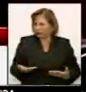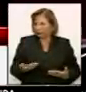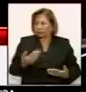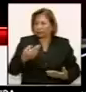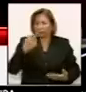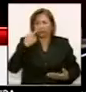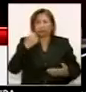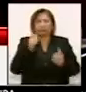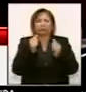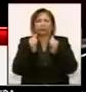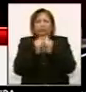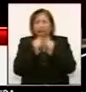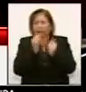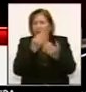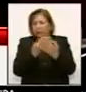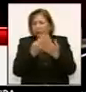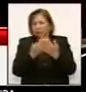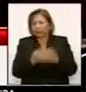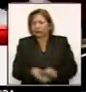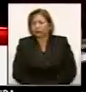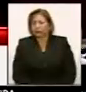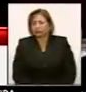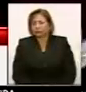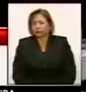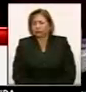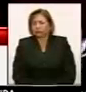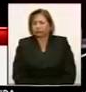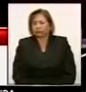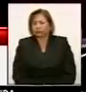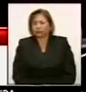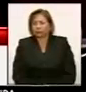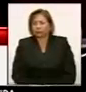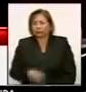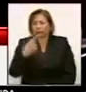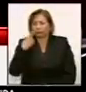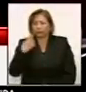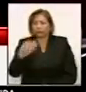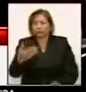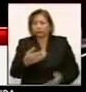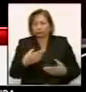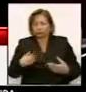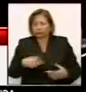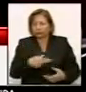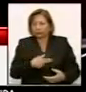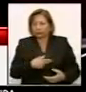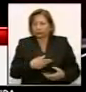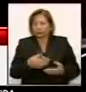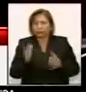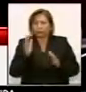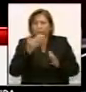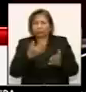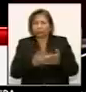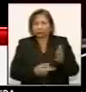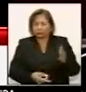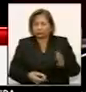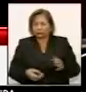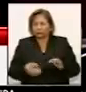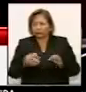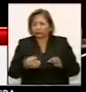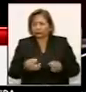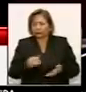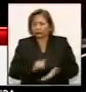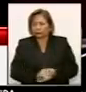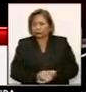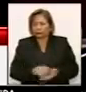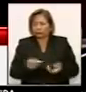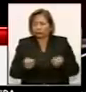el señor está preso. O sea, ¿qué más quiere que hagamos? Después dice, los ingresos que percibimos deben transparentarse y estar sujetos al